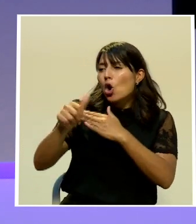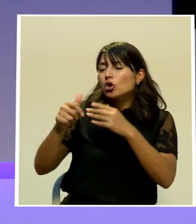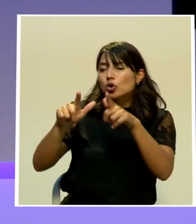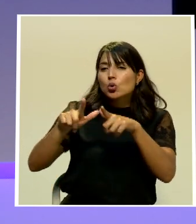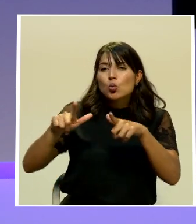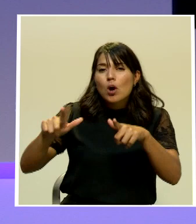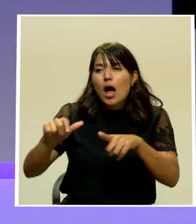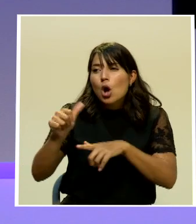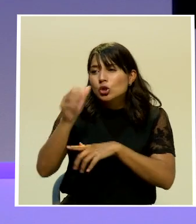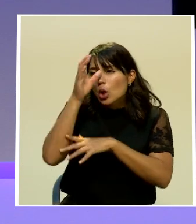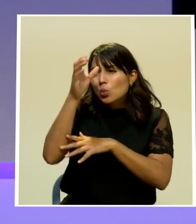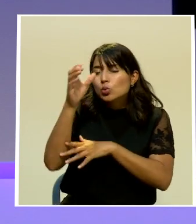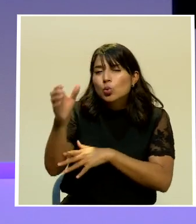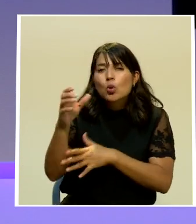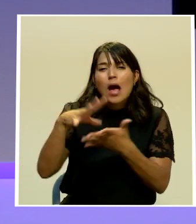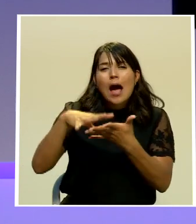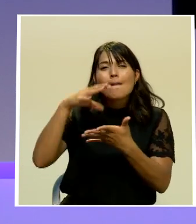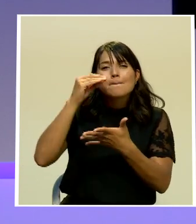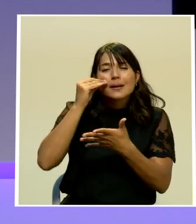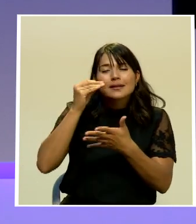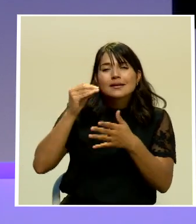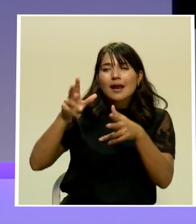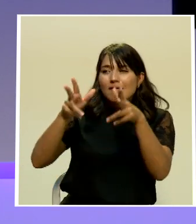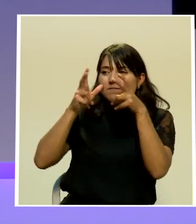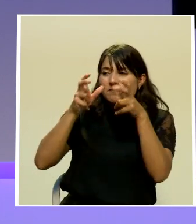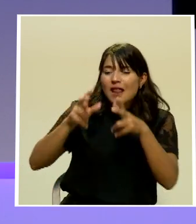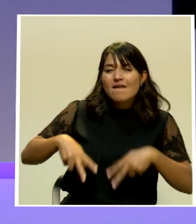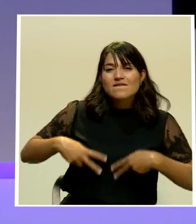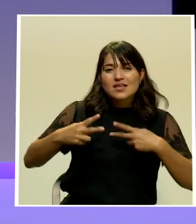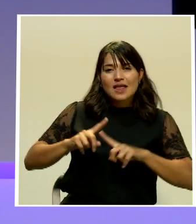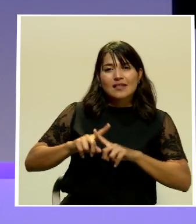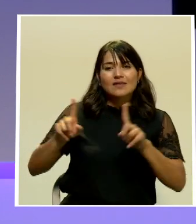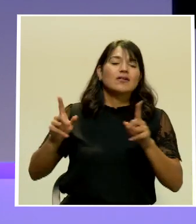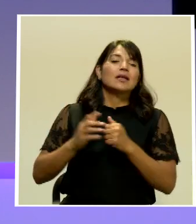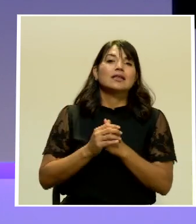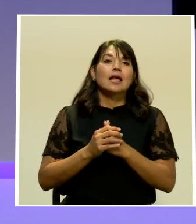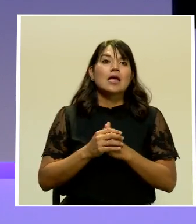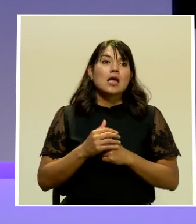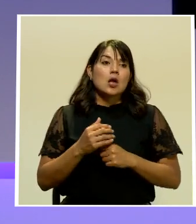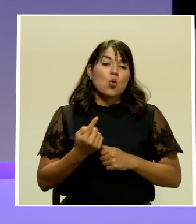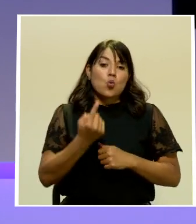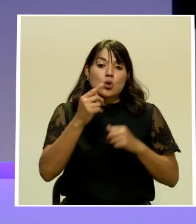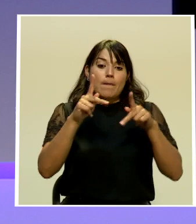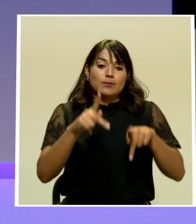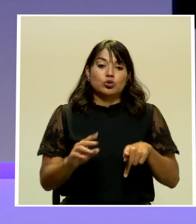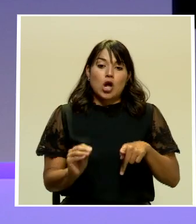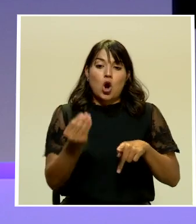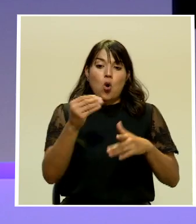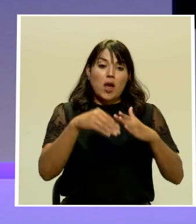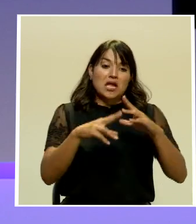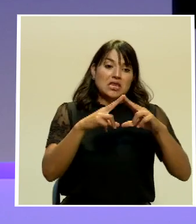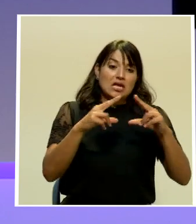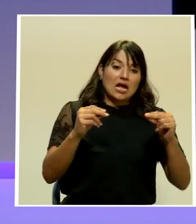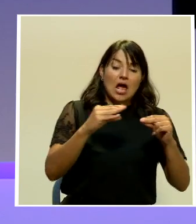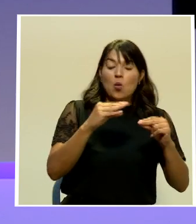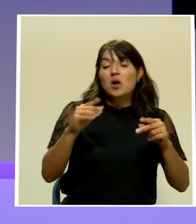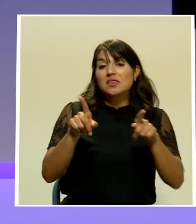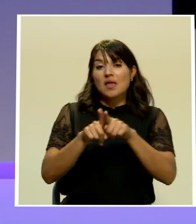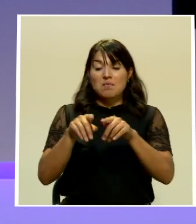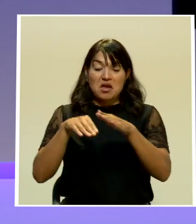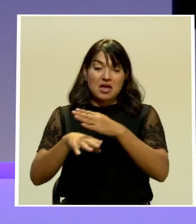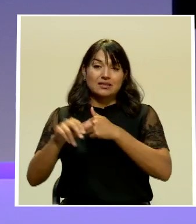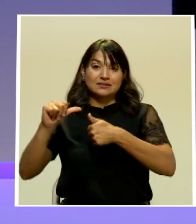de ver la vida. Ser joven en Nicaragua y en Centroamérica de alguna manera, y ser artista, cineasta en este